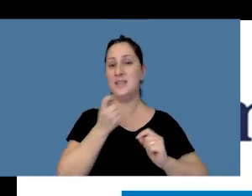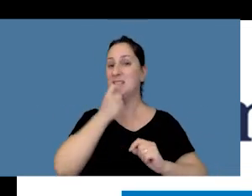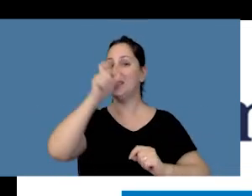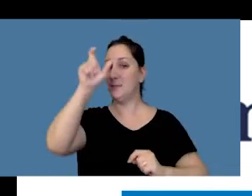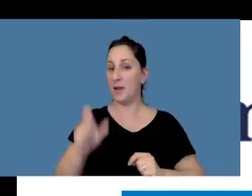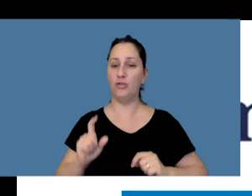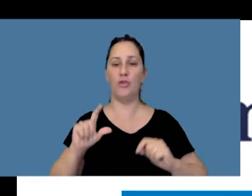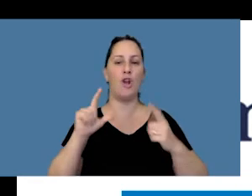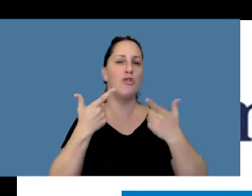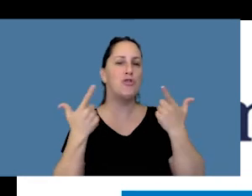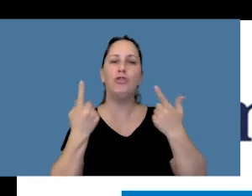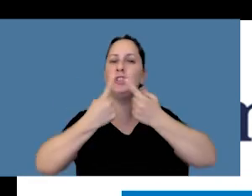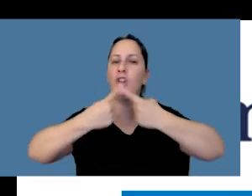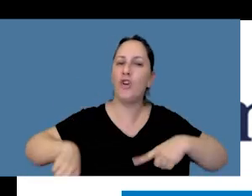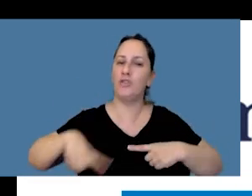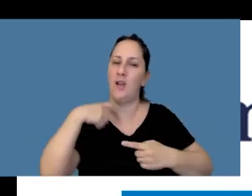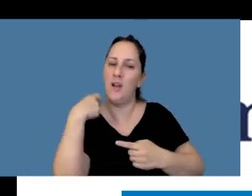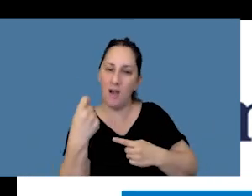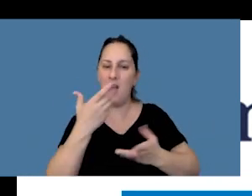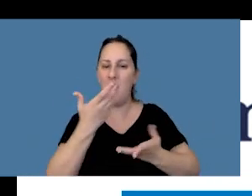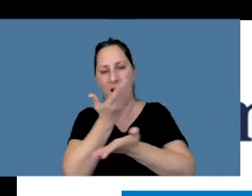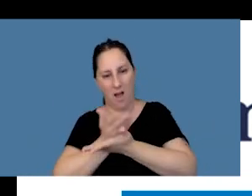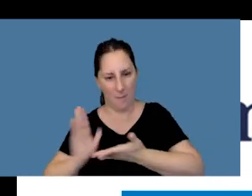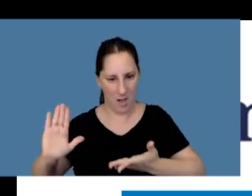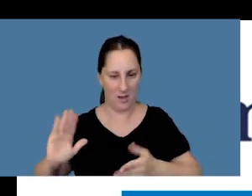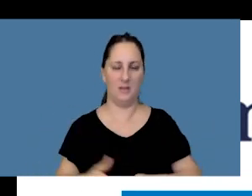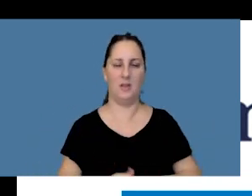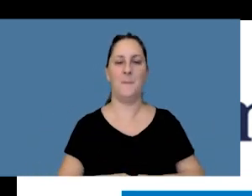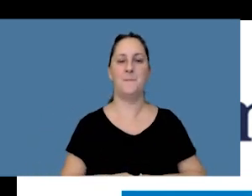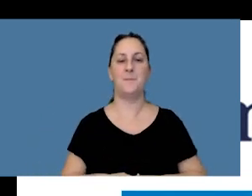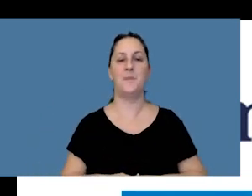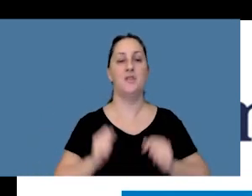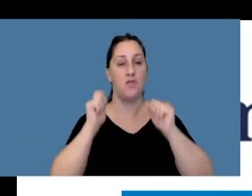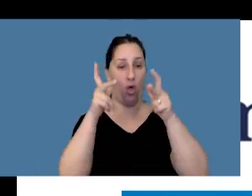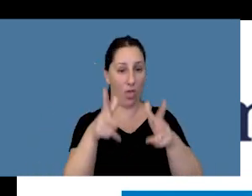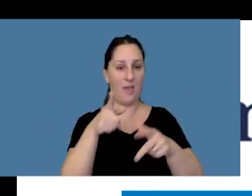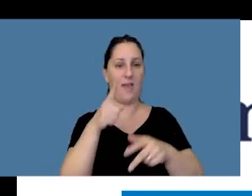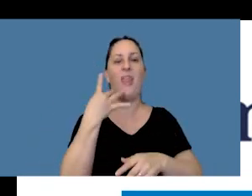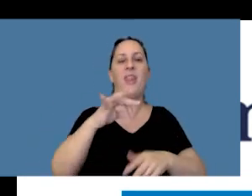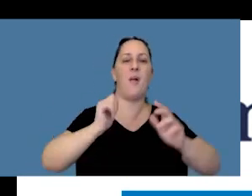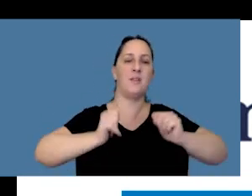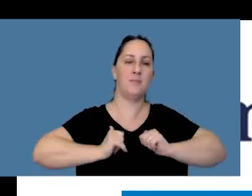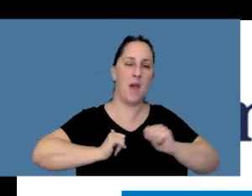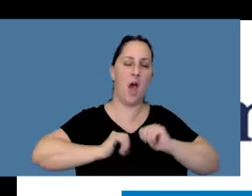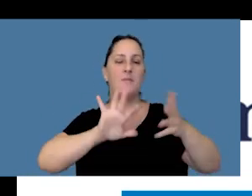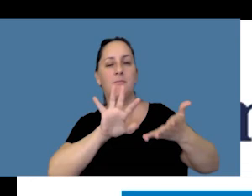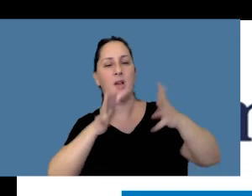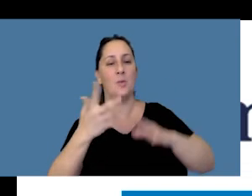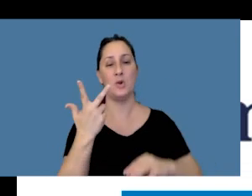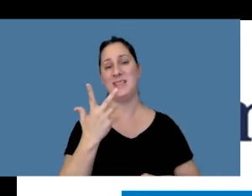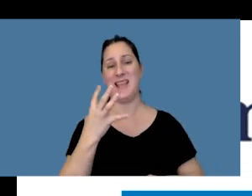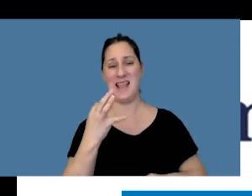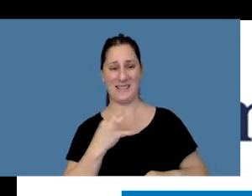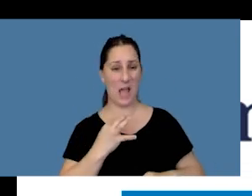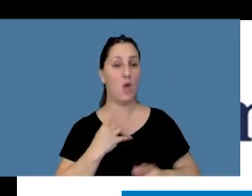las prestaciones previsionales por otro lado. Como les dije, van a tener que esperar al menos 3 años para